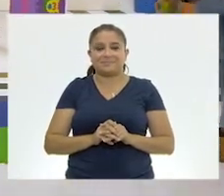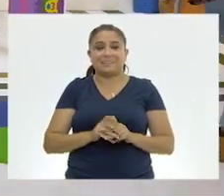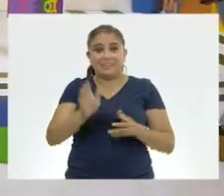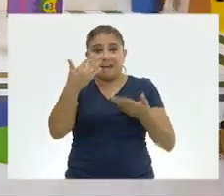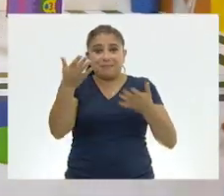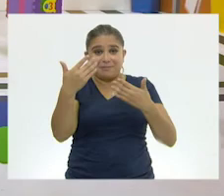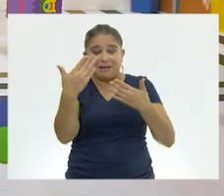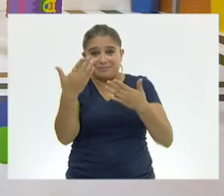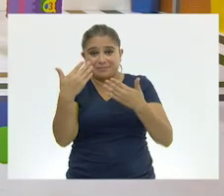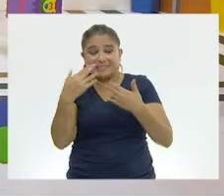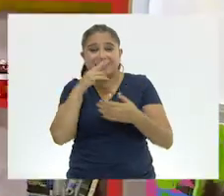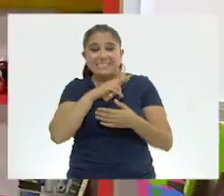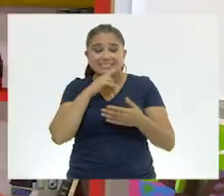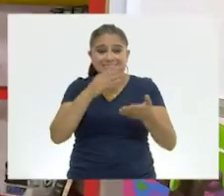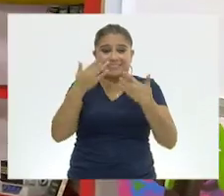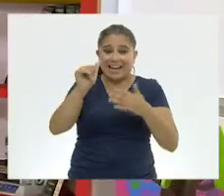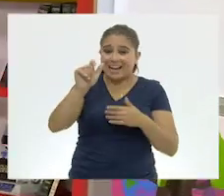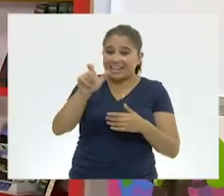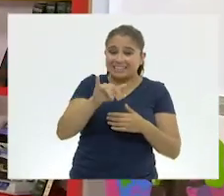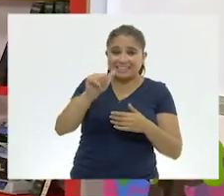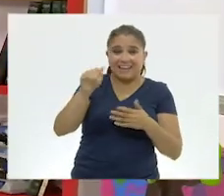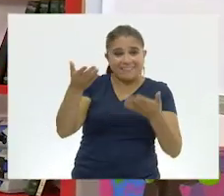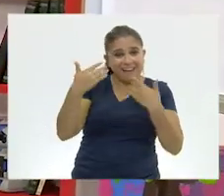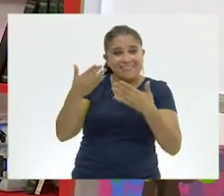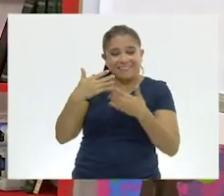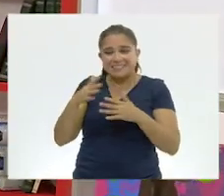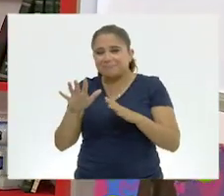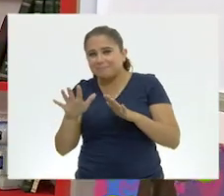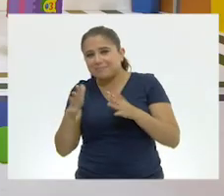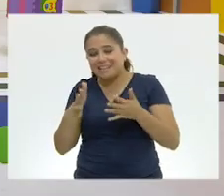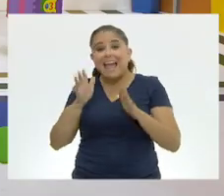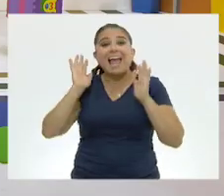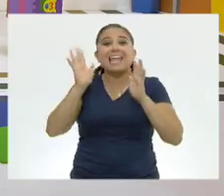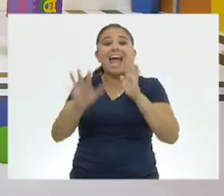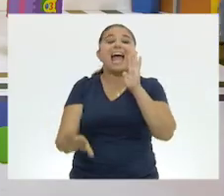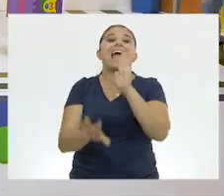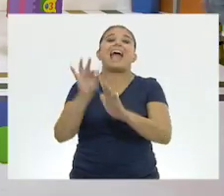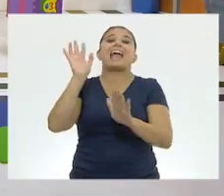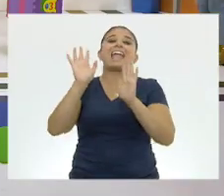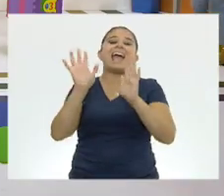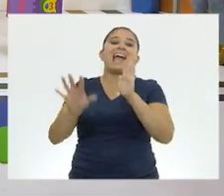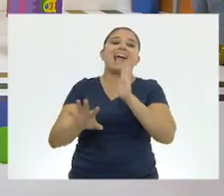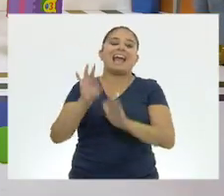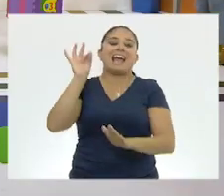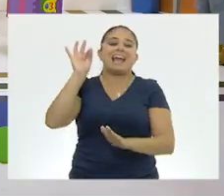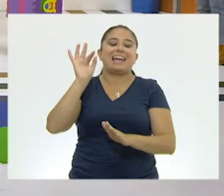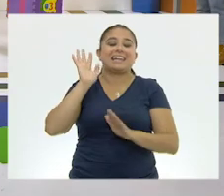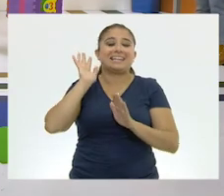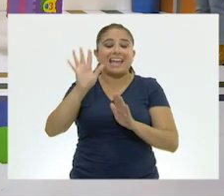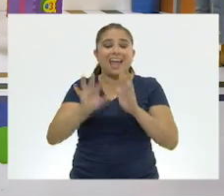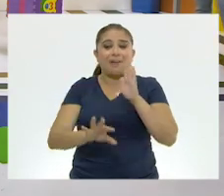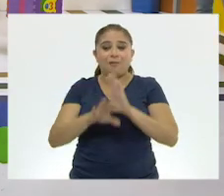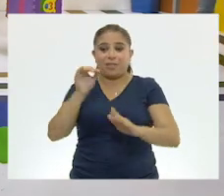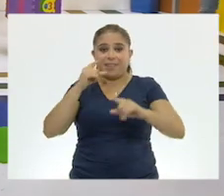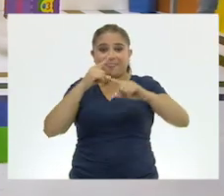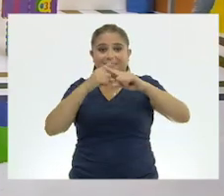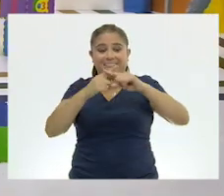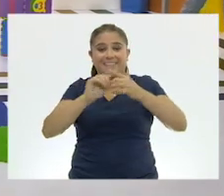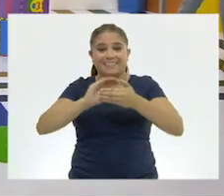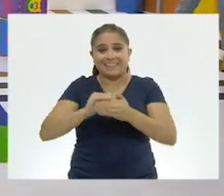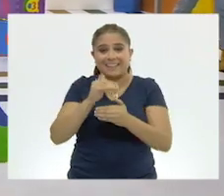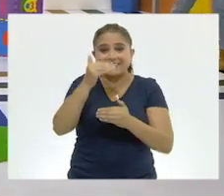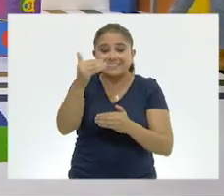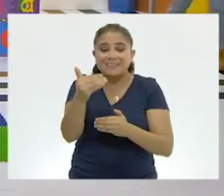¡Vamos, vamos! Una X. ¡Vamos, Alexia! ¡Vamos, Alexia! ¡Tibio, tibio, tibio! ¡Ah, ya encontré! ¡Yo ya encontré el